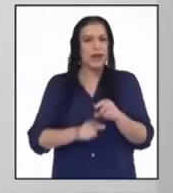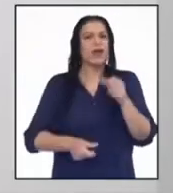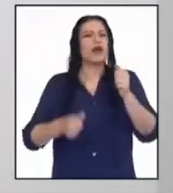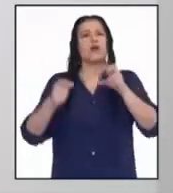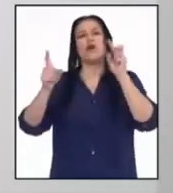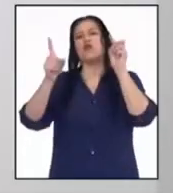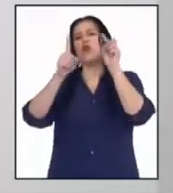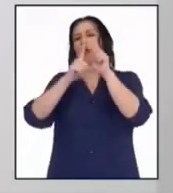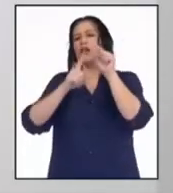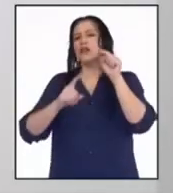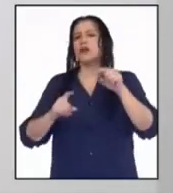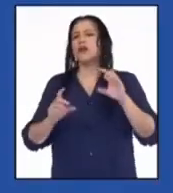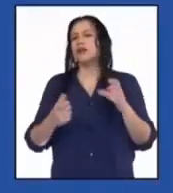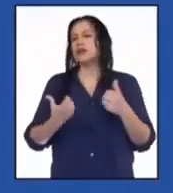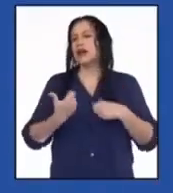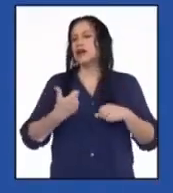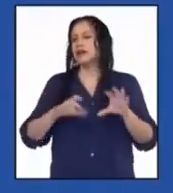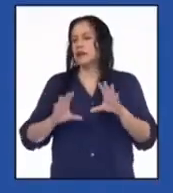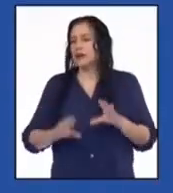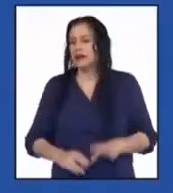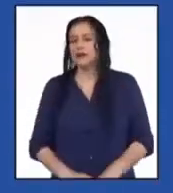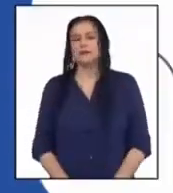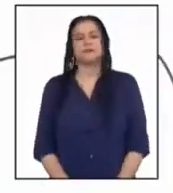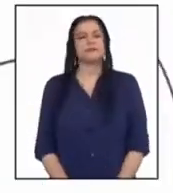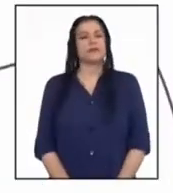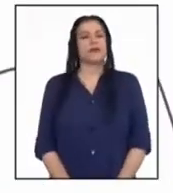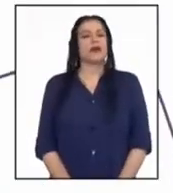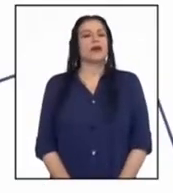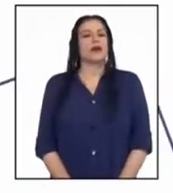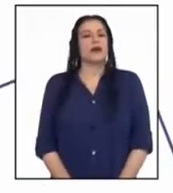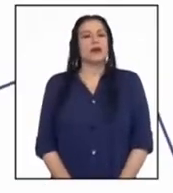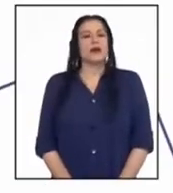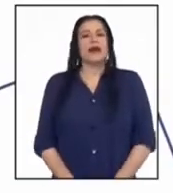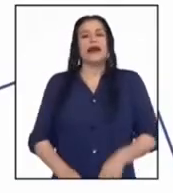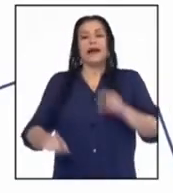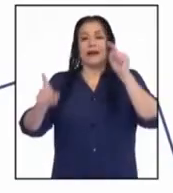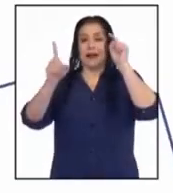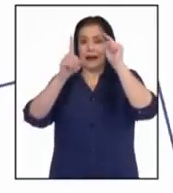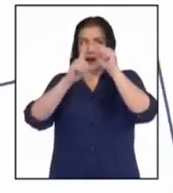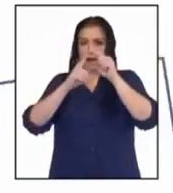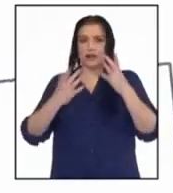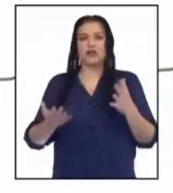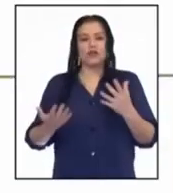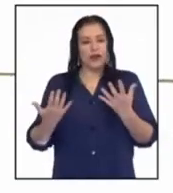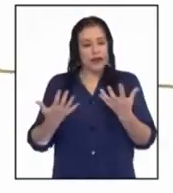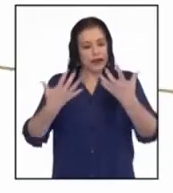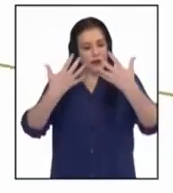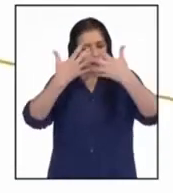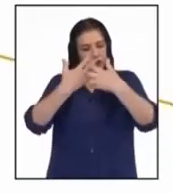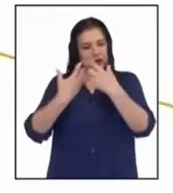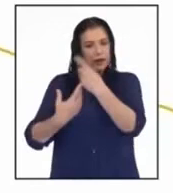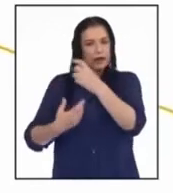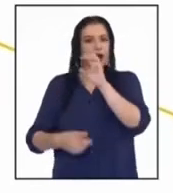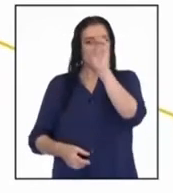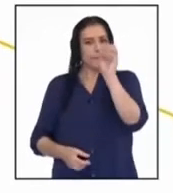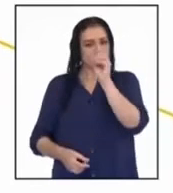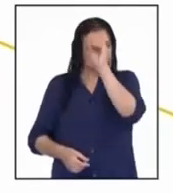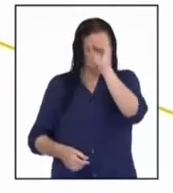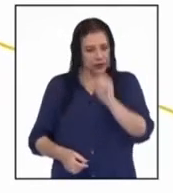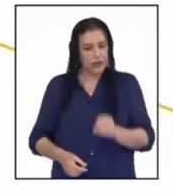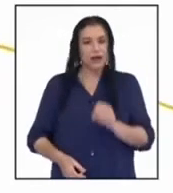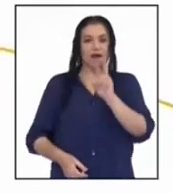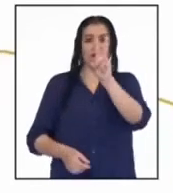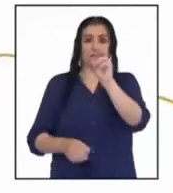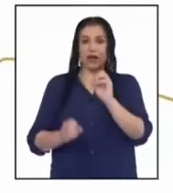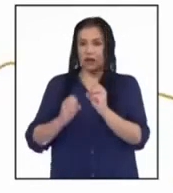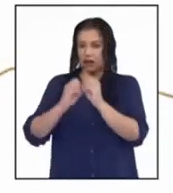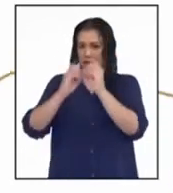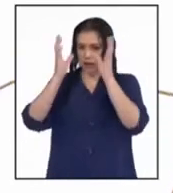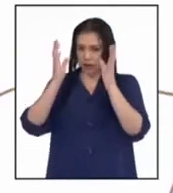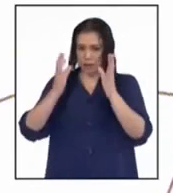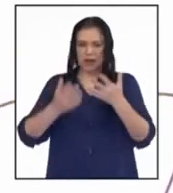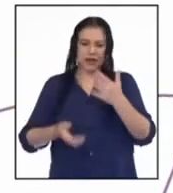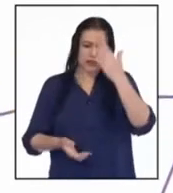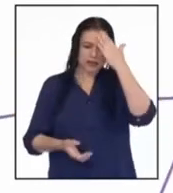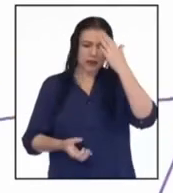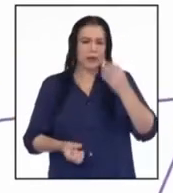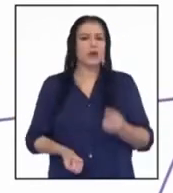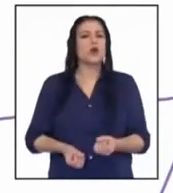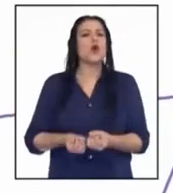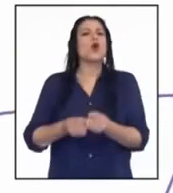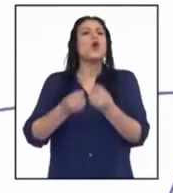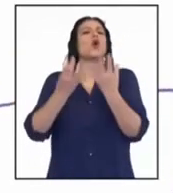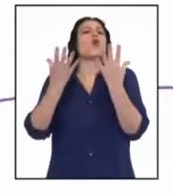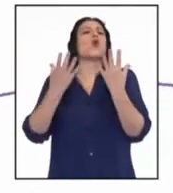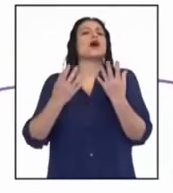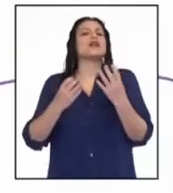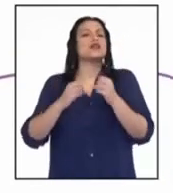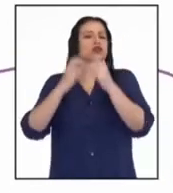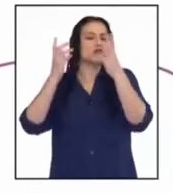el reto de esa actividad? El reto fue relacionar cada porcentaje con los 20 días, para así calcular cuántos días